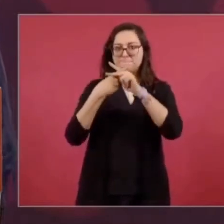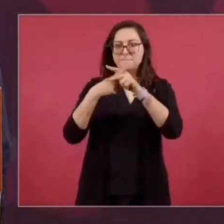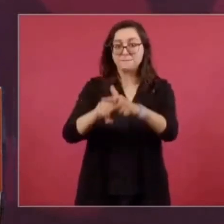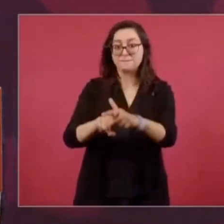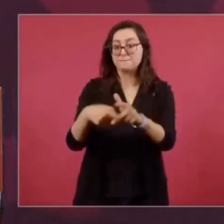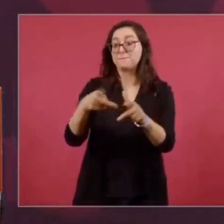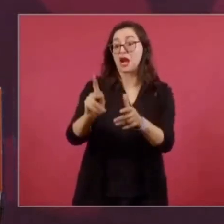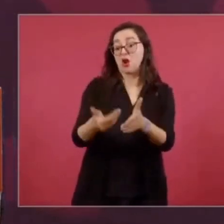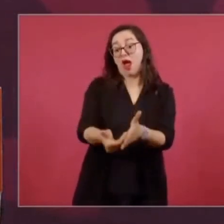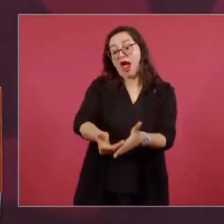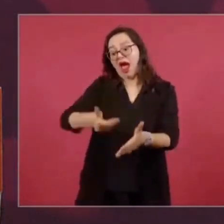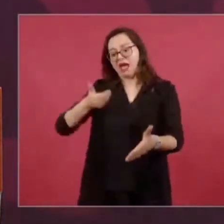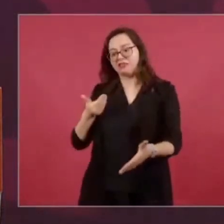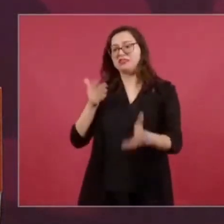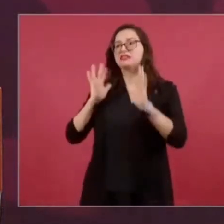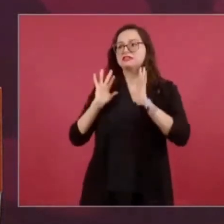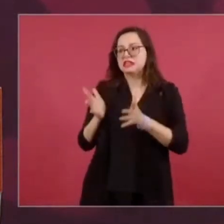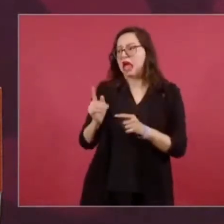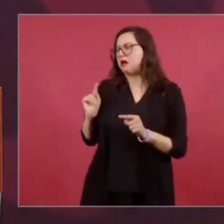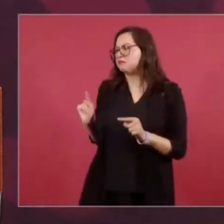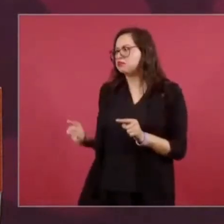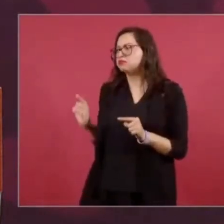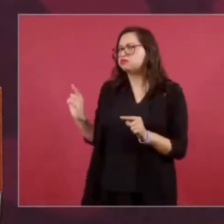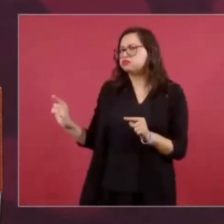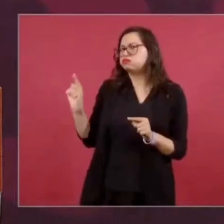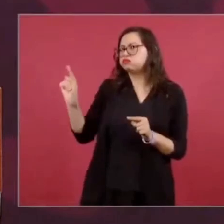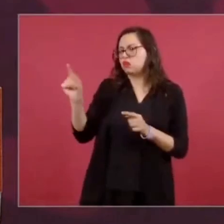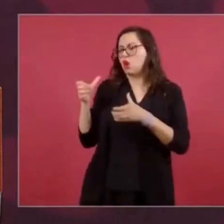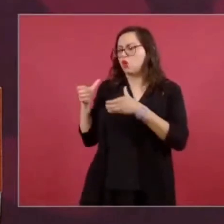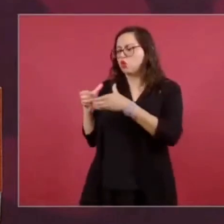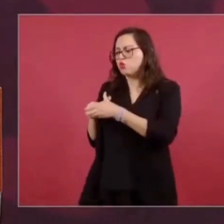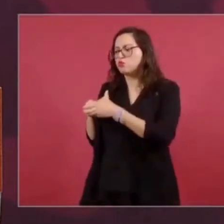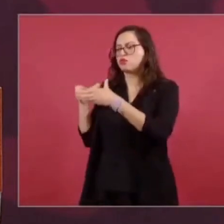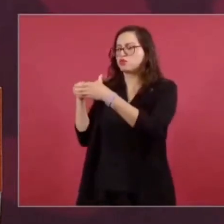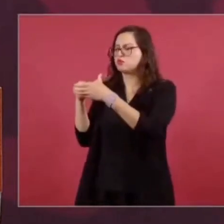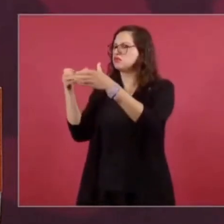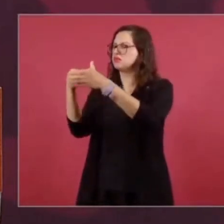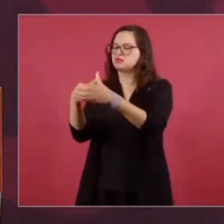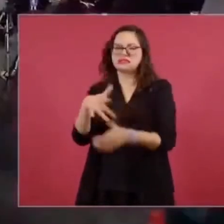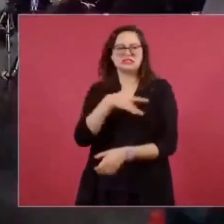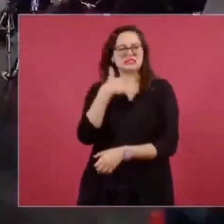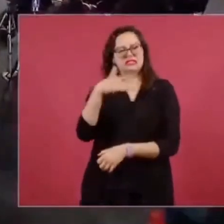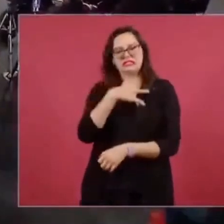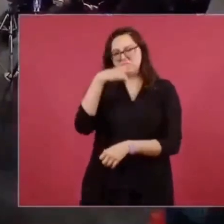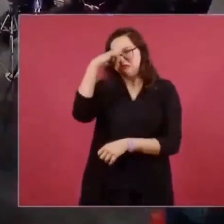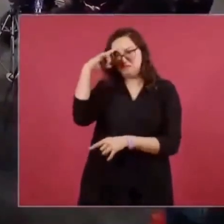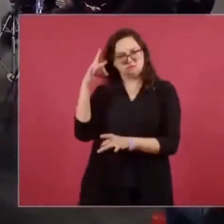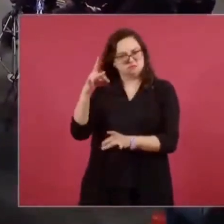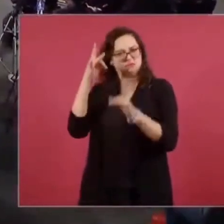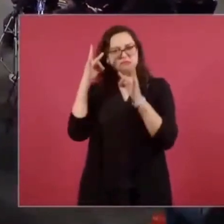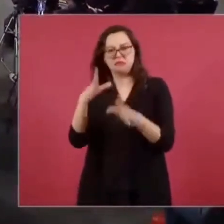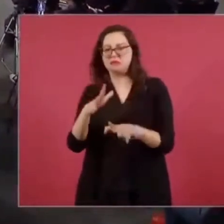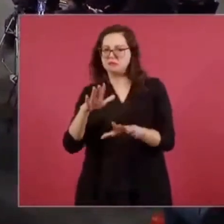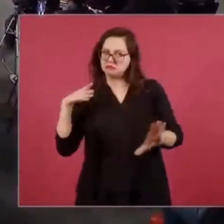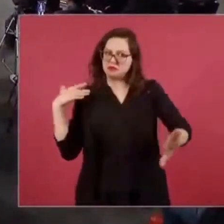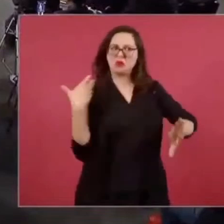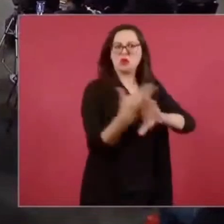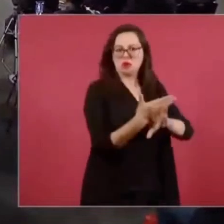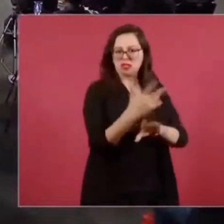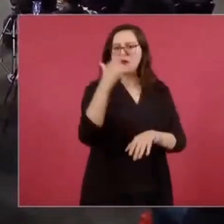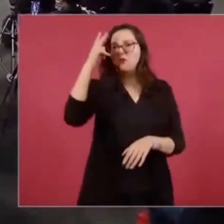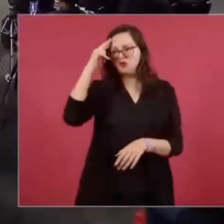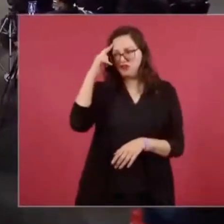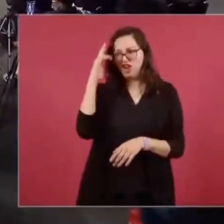de alzados en varias regiones del país vinculados al magonismo y al